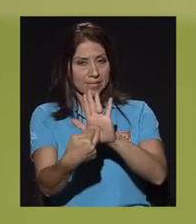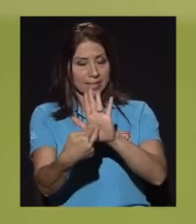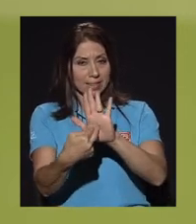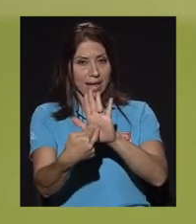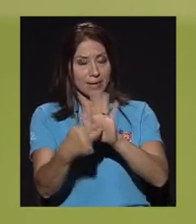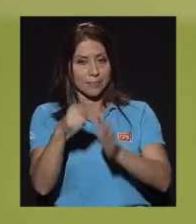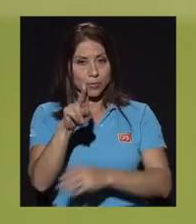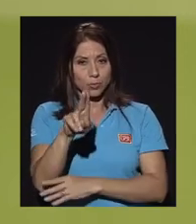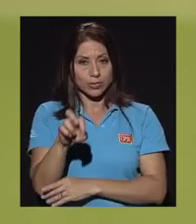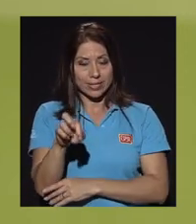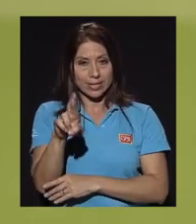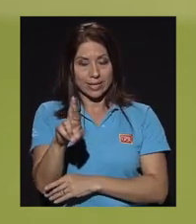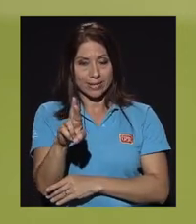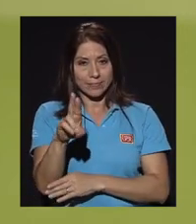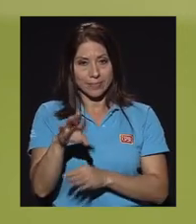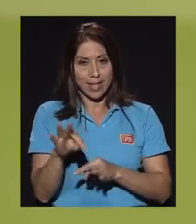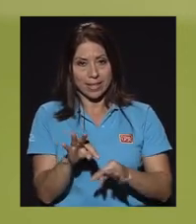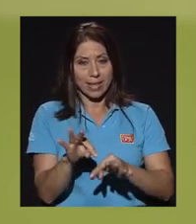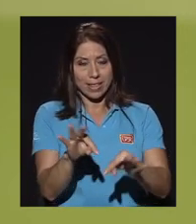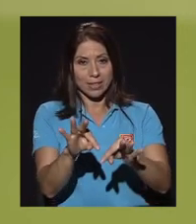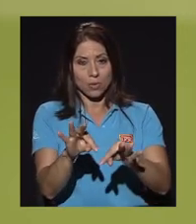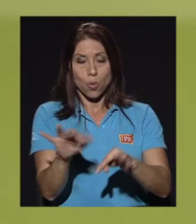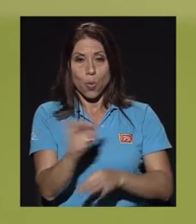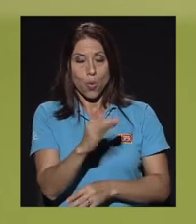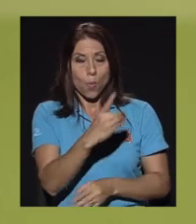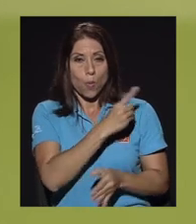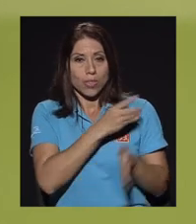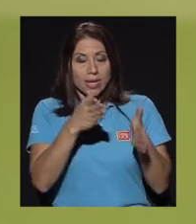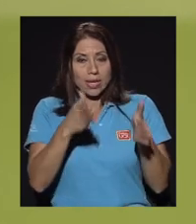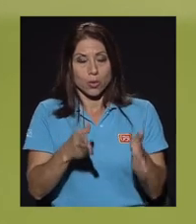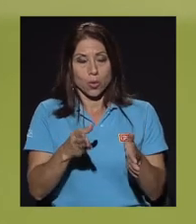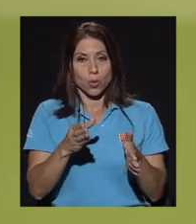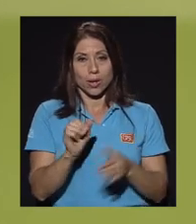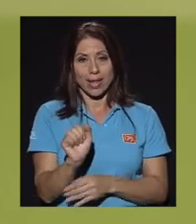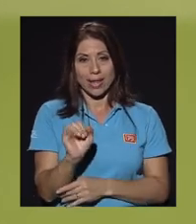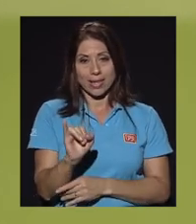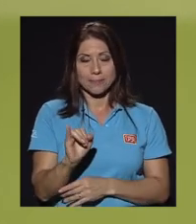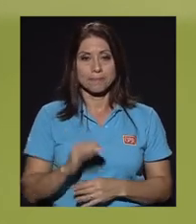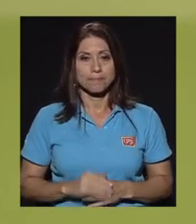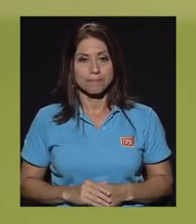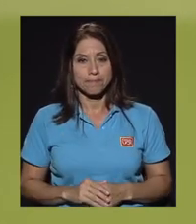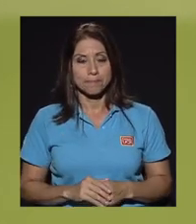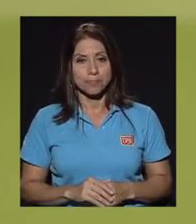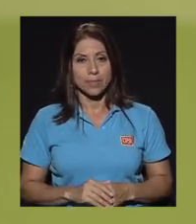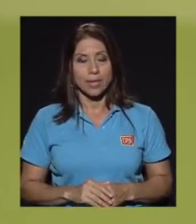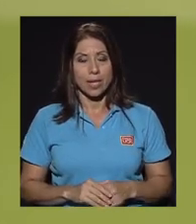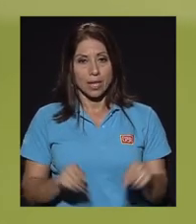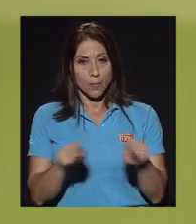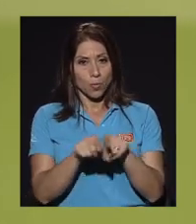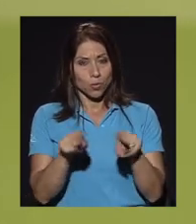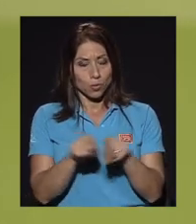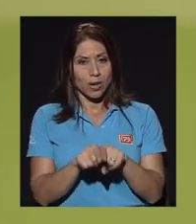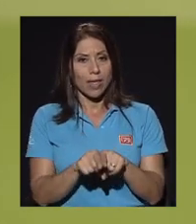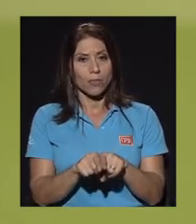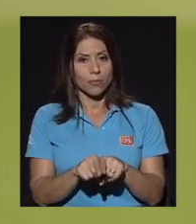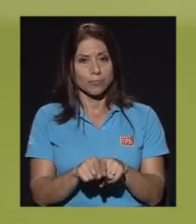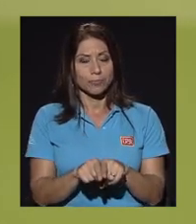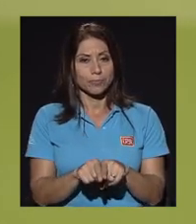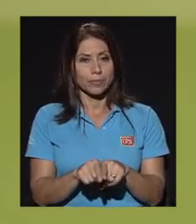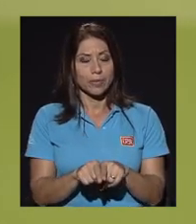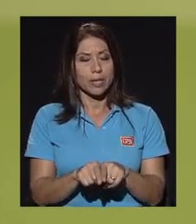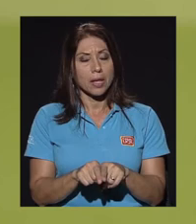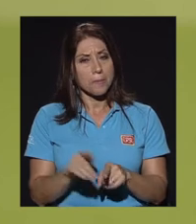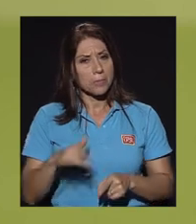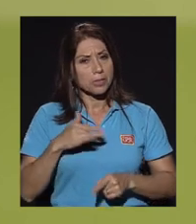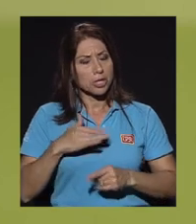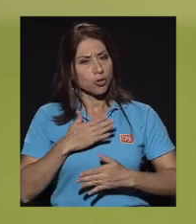representar a la sede del Atlántico en calidad de director en ejercicio. Y por otro lado, es